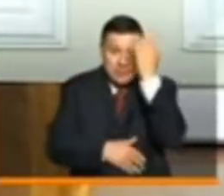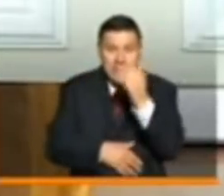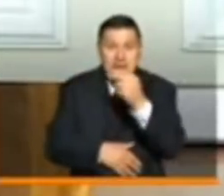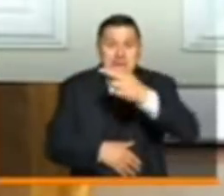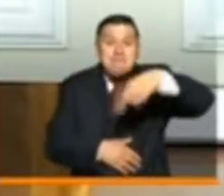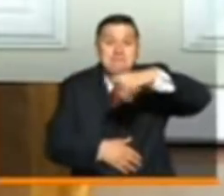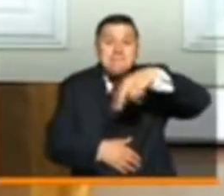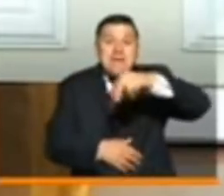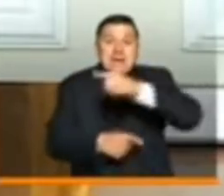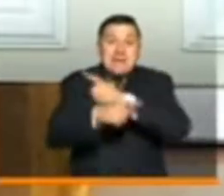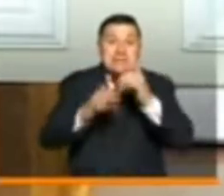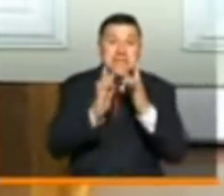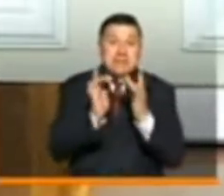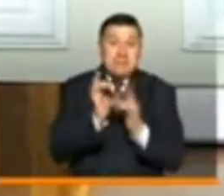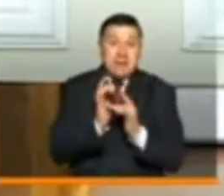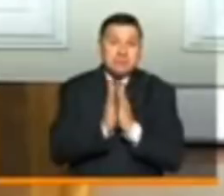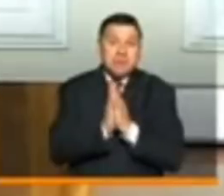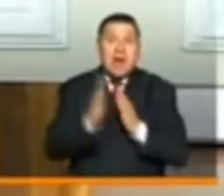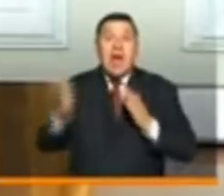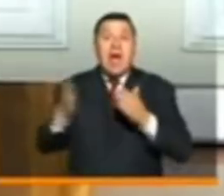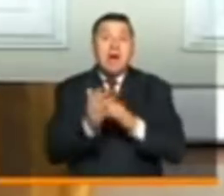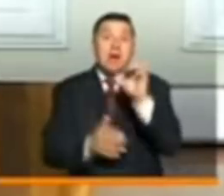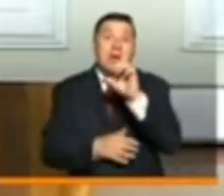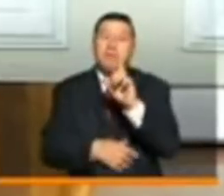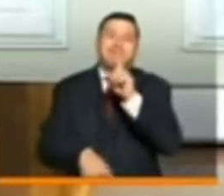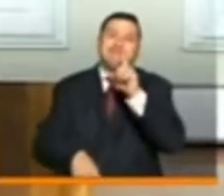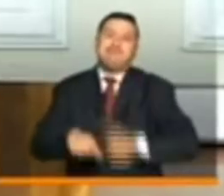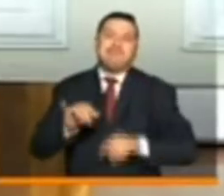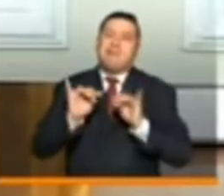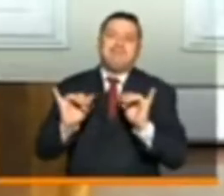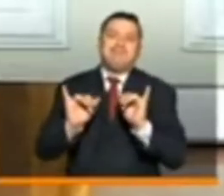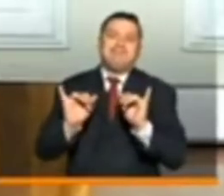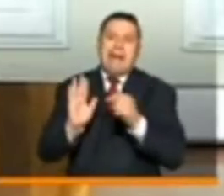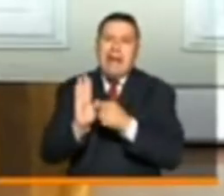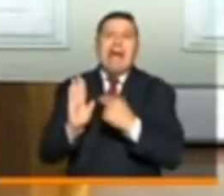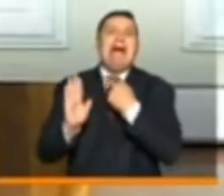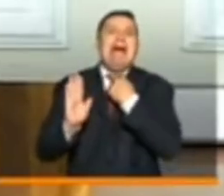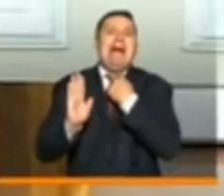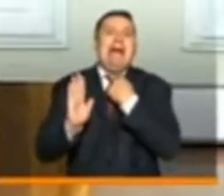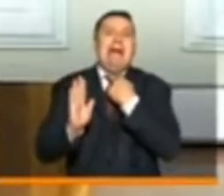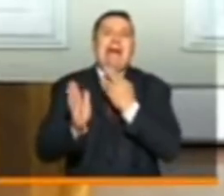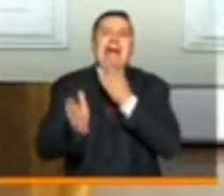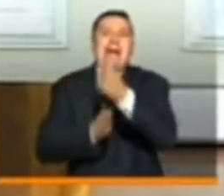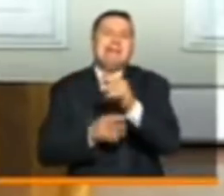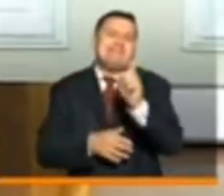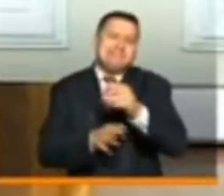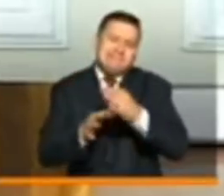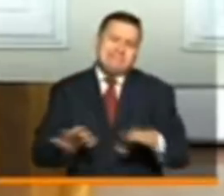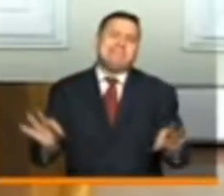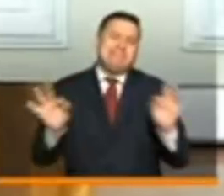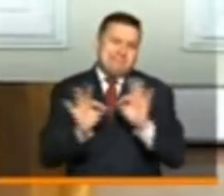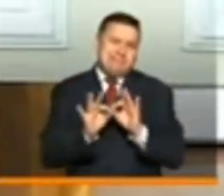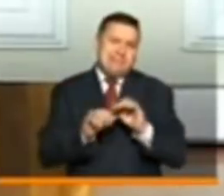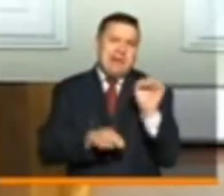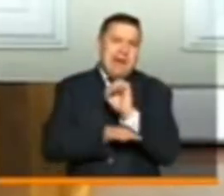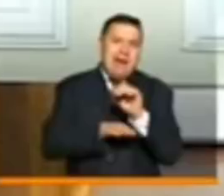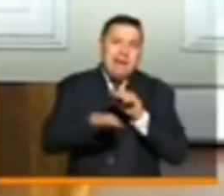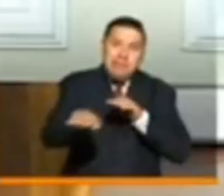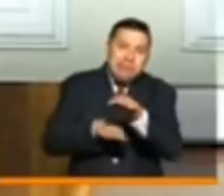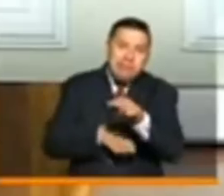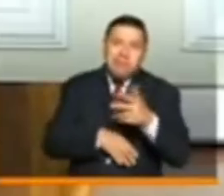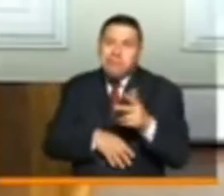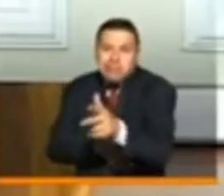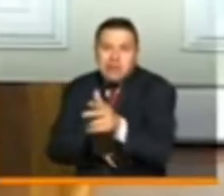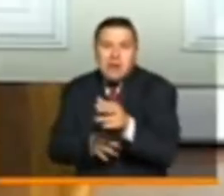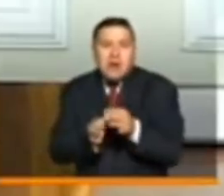el miércoles de semana santa hasta el lunes siguiente tener estas restricciones que también son necesarias en la movilidad